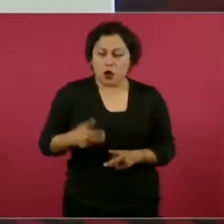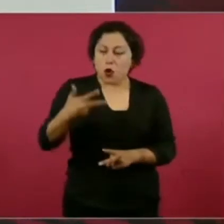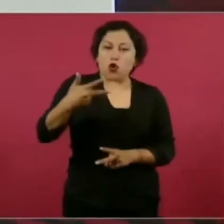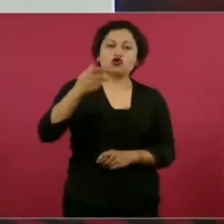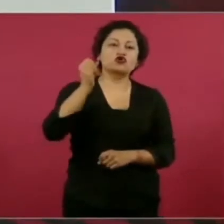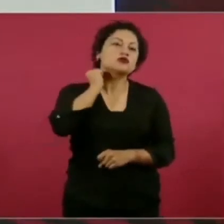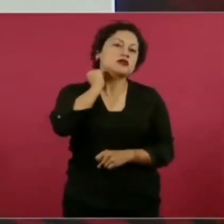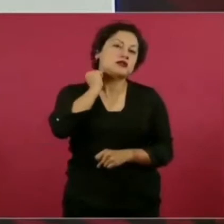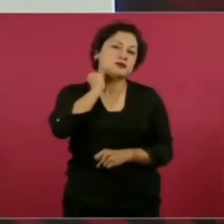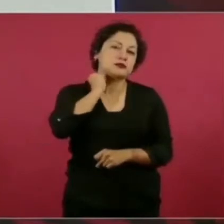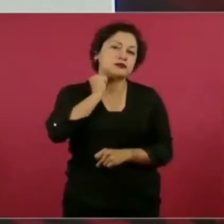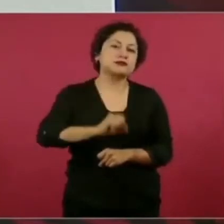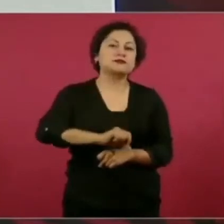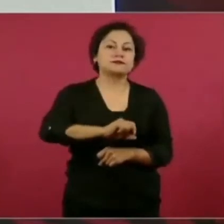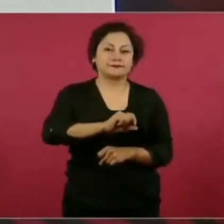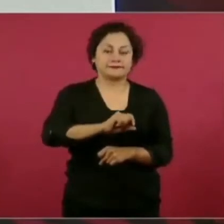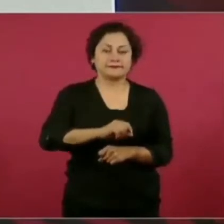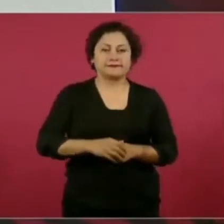97